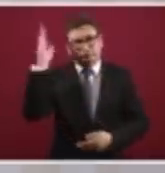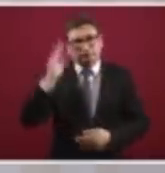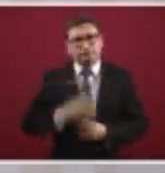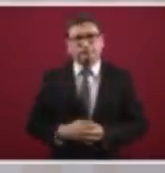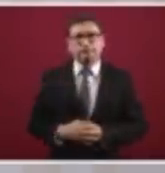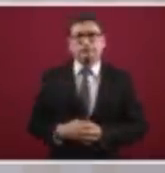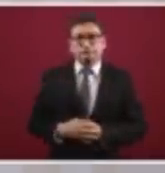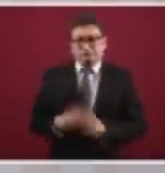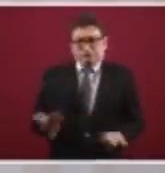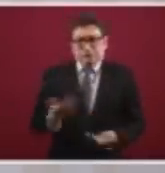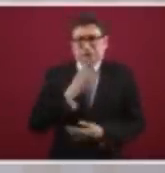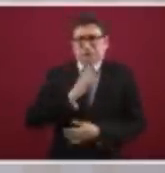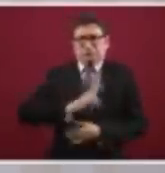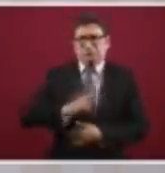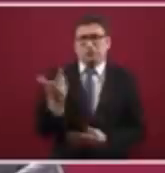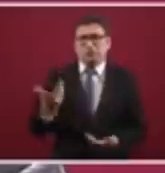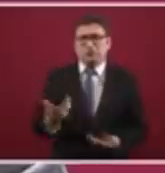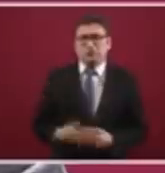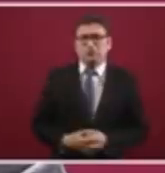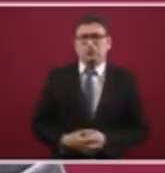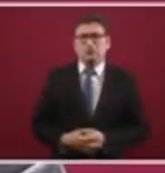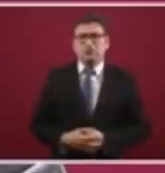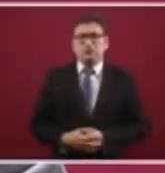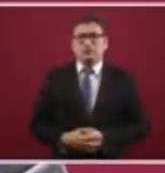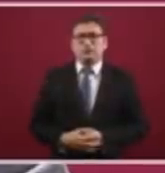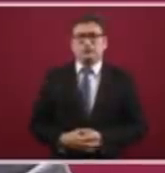eso es lo mejor que puede haber